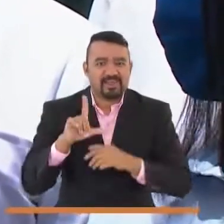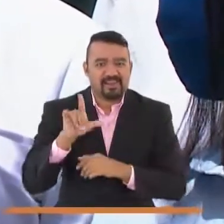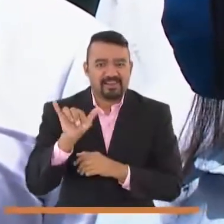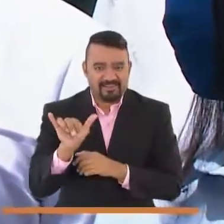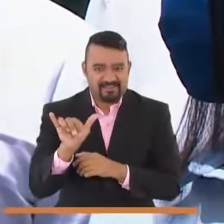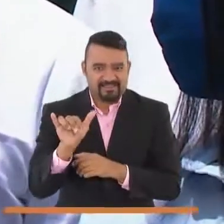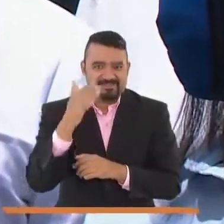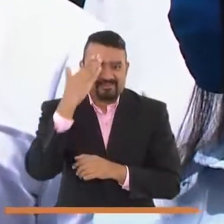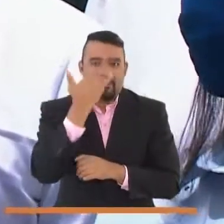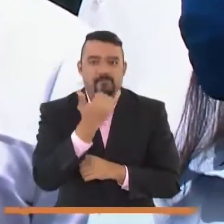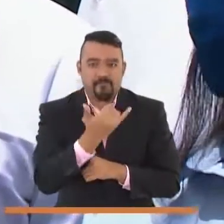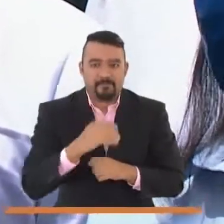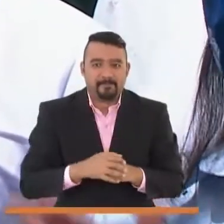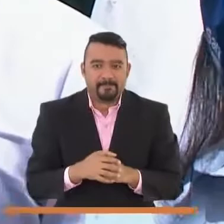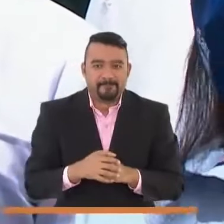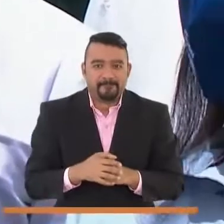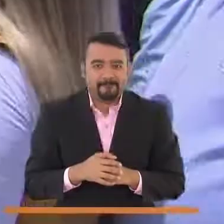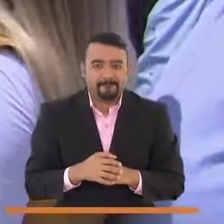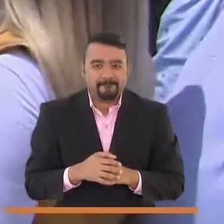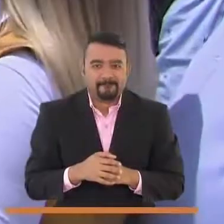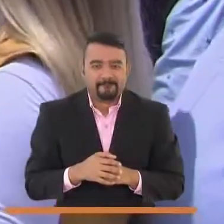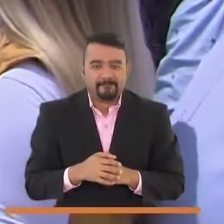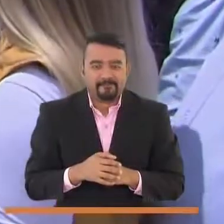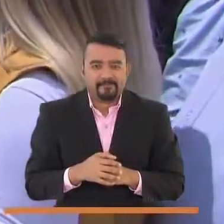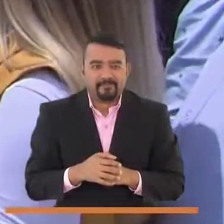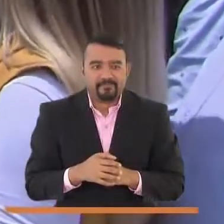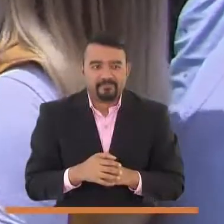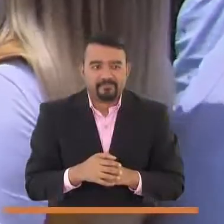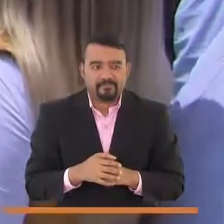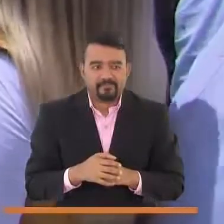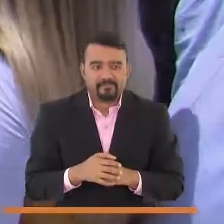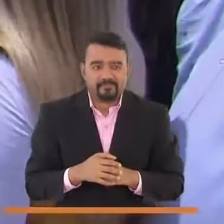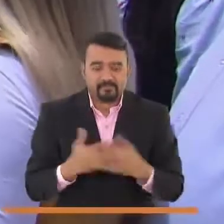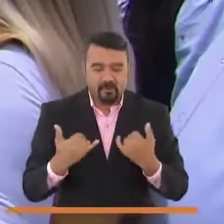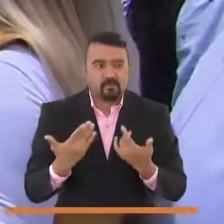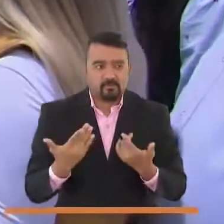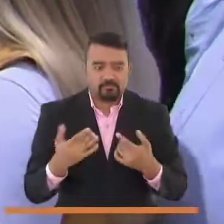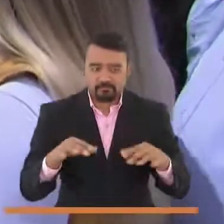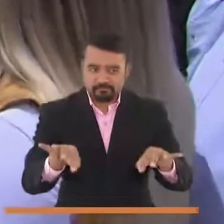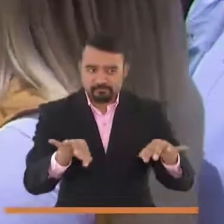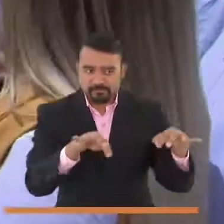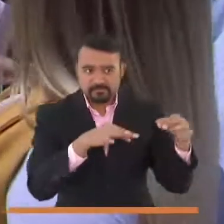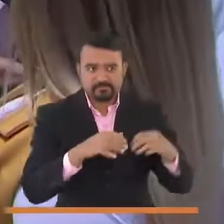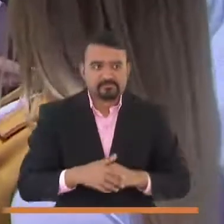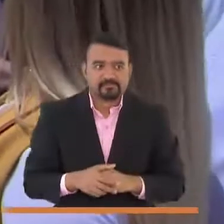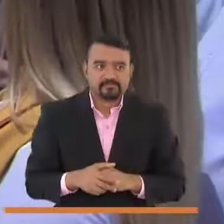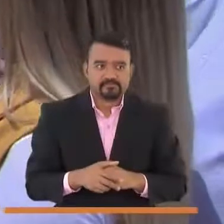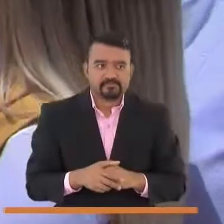Envigado, la segunda sala de Envigado. Alcalde, y vamos bueno, destapando entonces esta placa tan quiero importante.